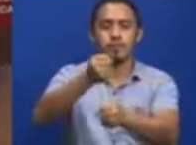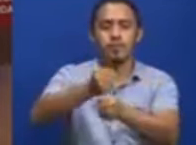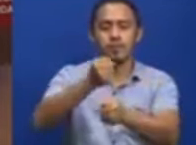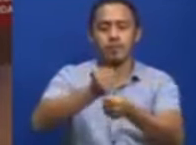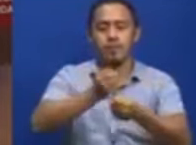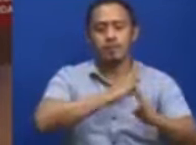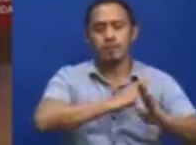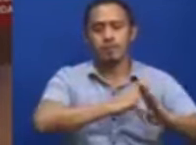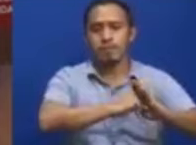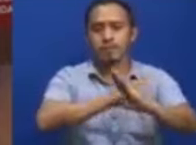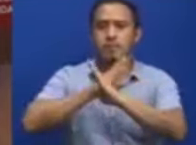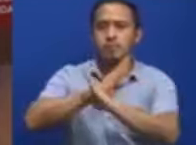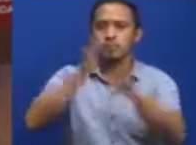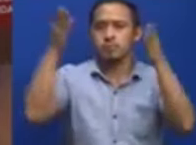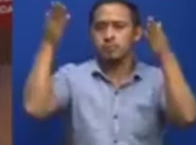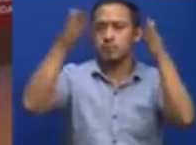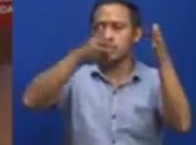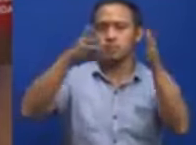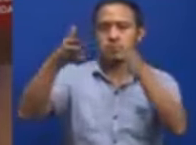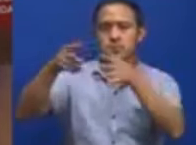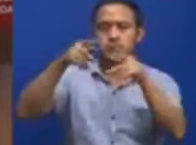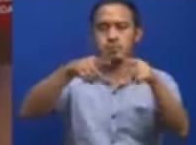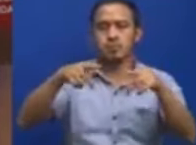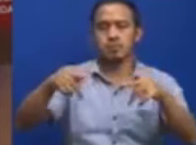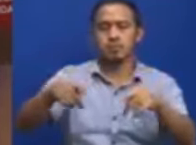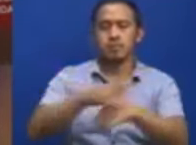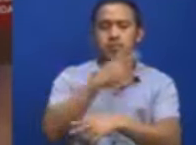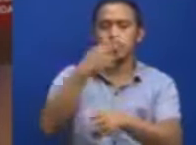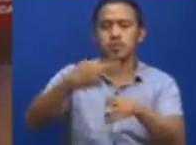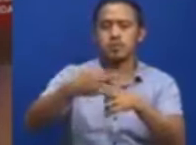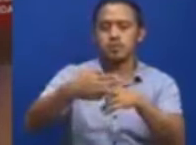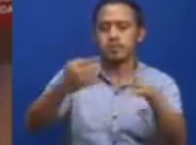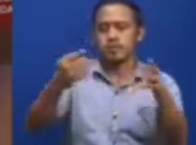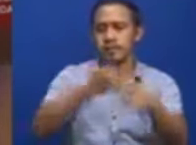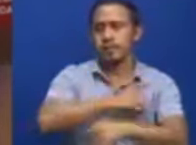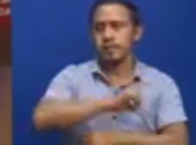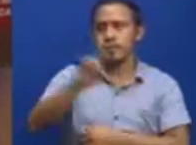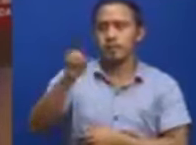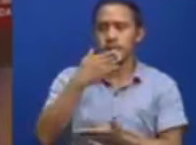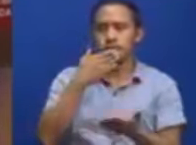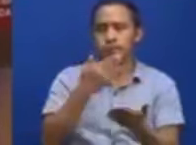prevención y la atención de las personas. En el nombre de Dios. Muchas gracias.